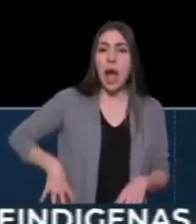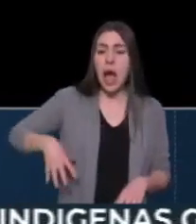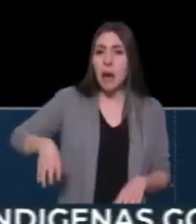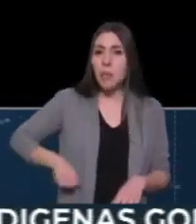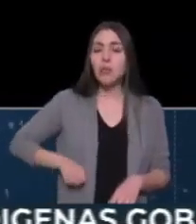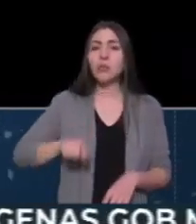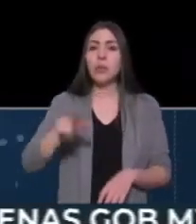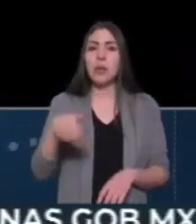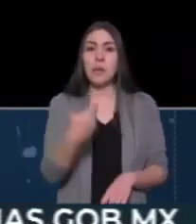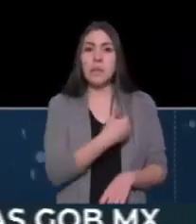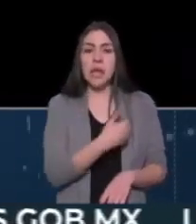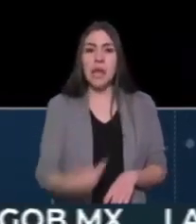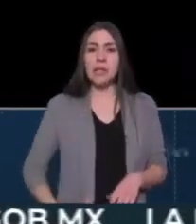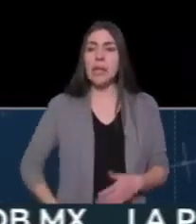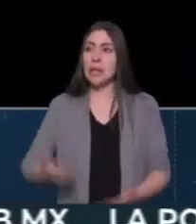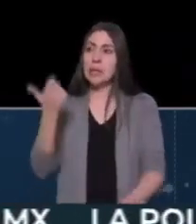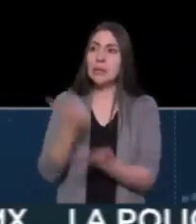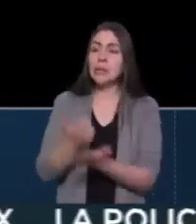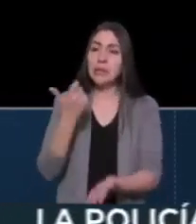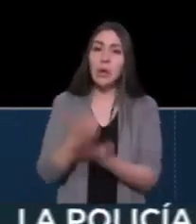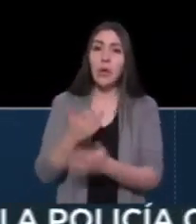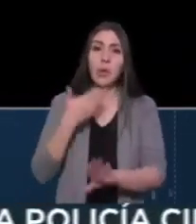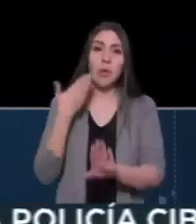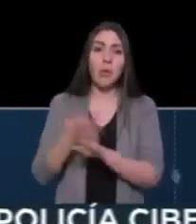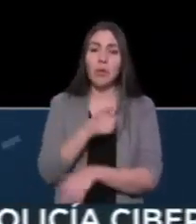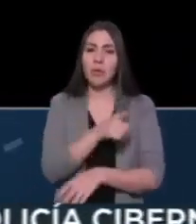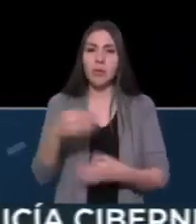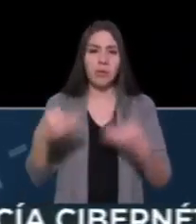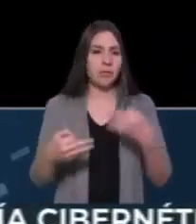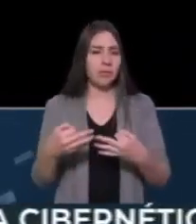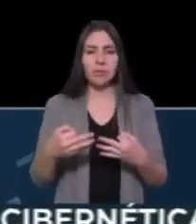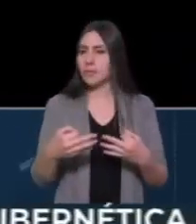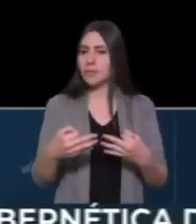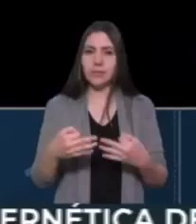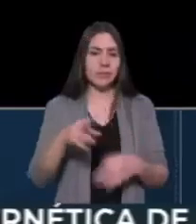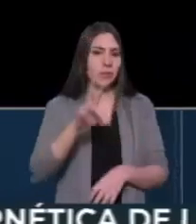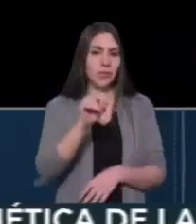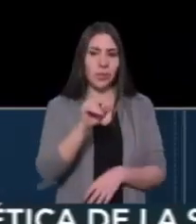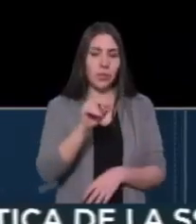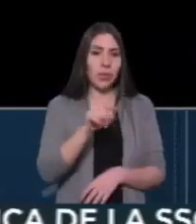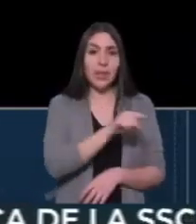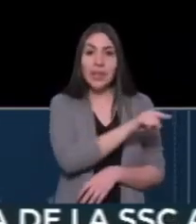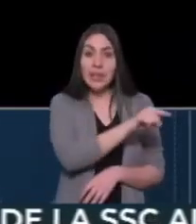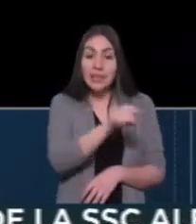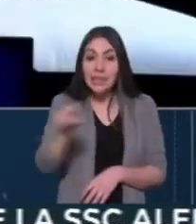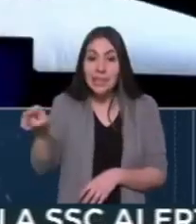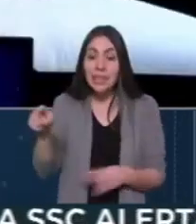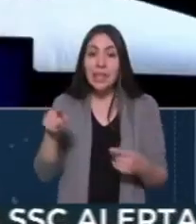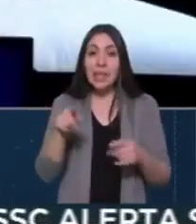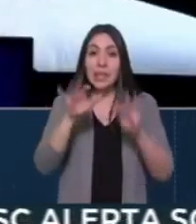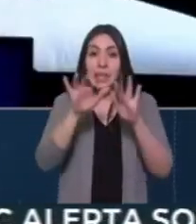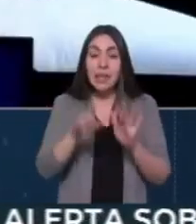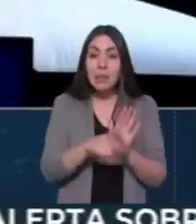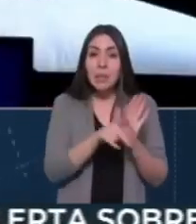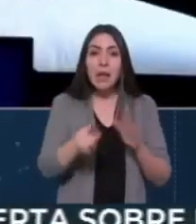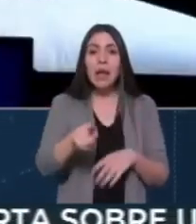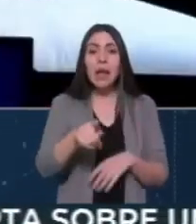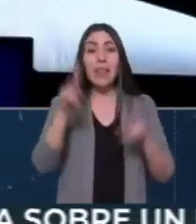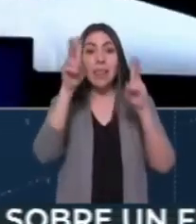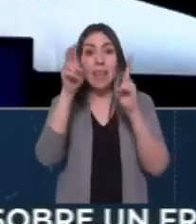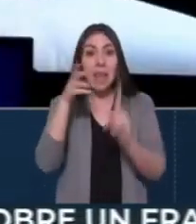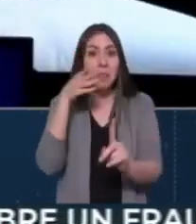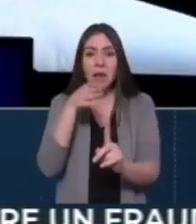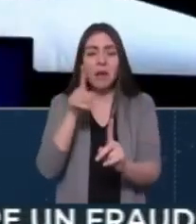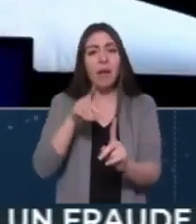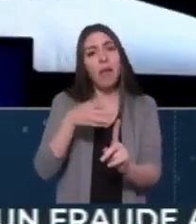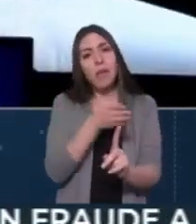amenazó el presidente al Poder Judicial. No, en realidad eso es lo que ellos han querido, desvían el tema a eso, pero no se